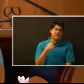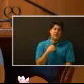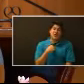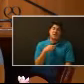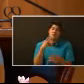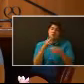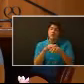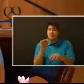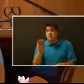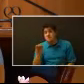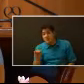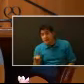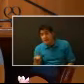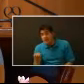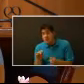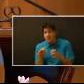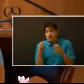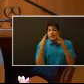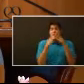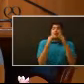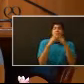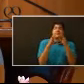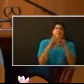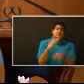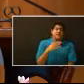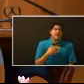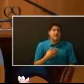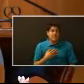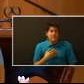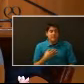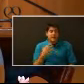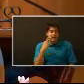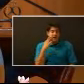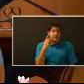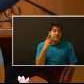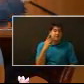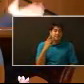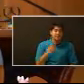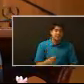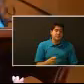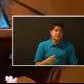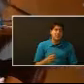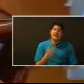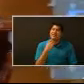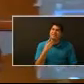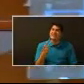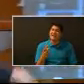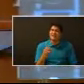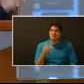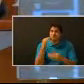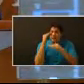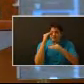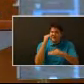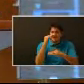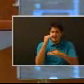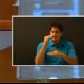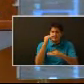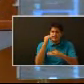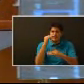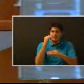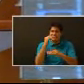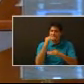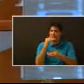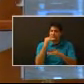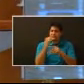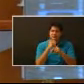la casa de mi padre. Está diciéndole cuál es su condición, le está diciendo sus limitaciones. Gedeón le está